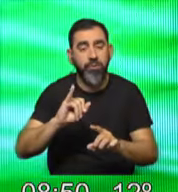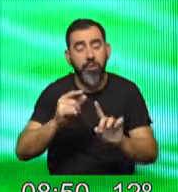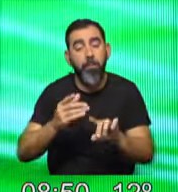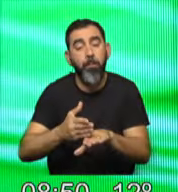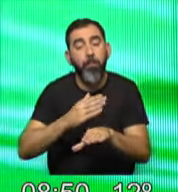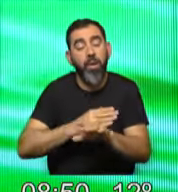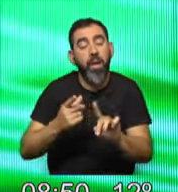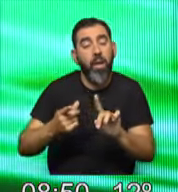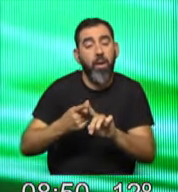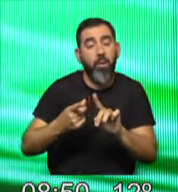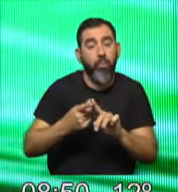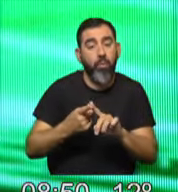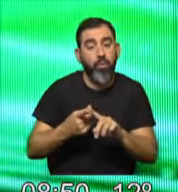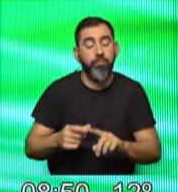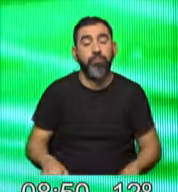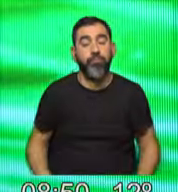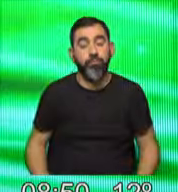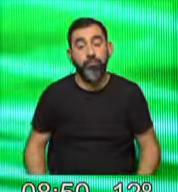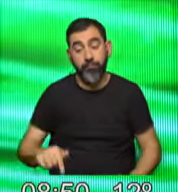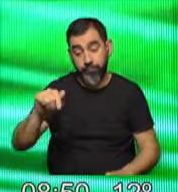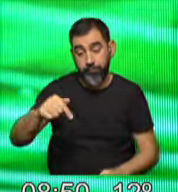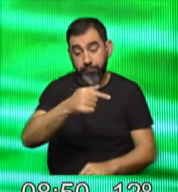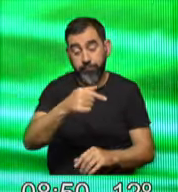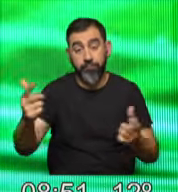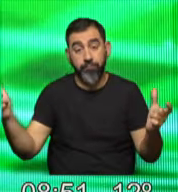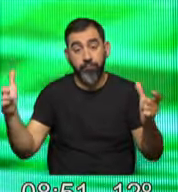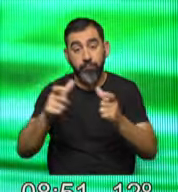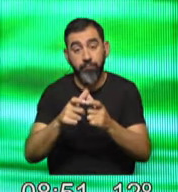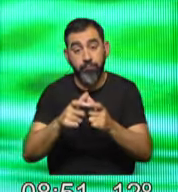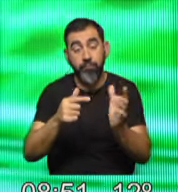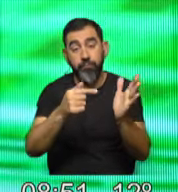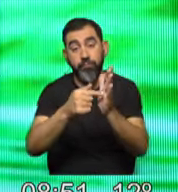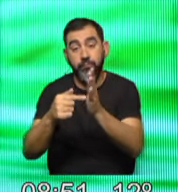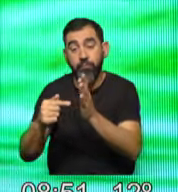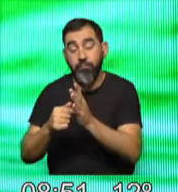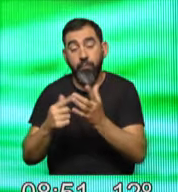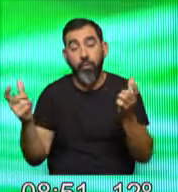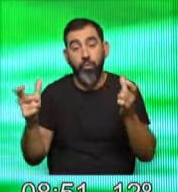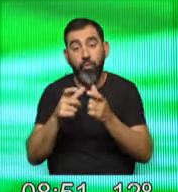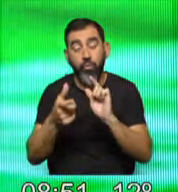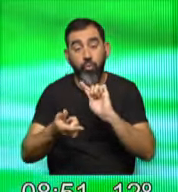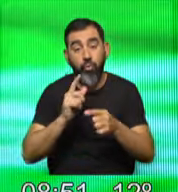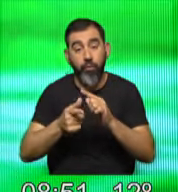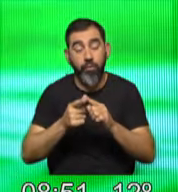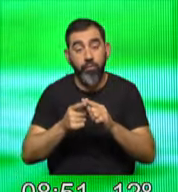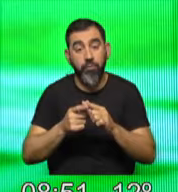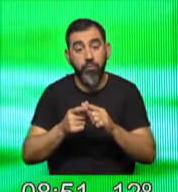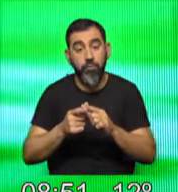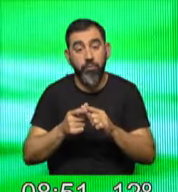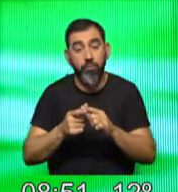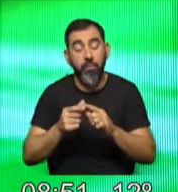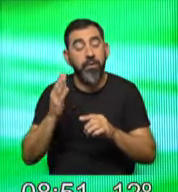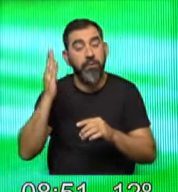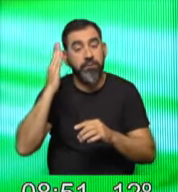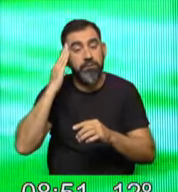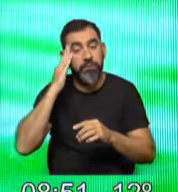preacuerdo de hecho en esta semana vamos a tener una reunión con todos los delegados de de los consejos de salario inclusive para para hacer un